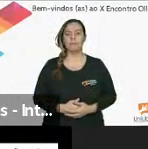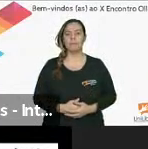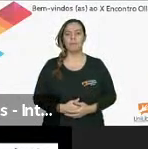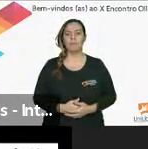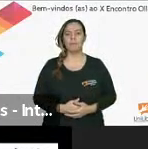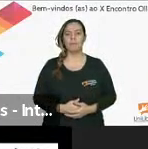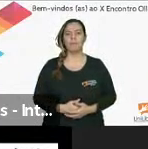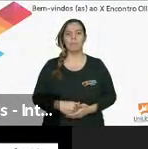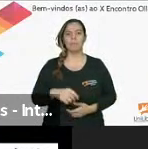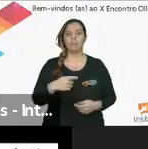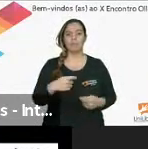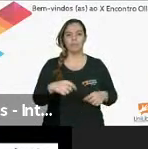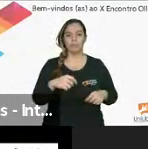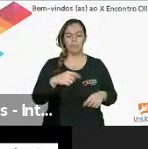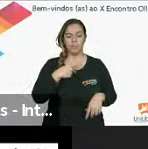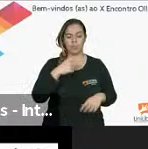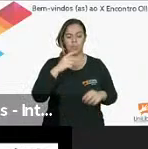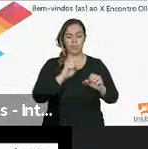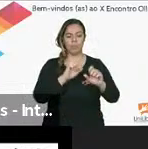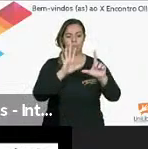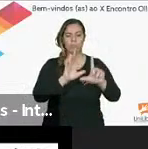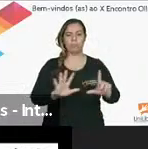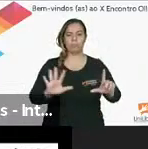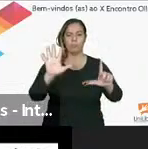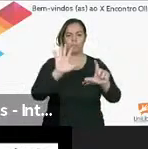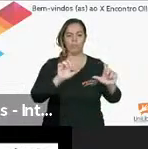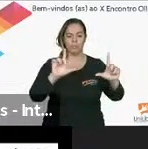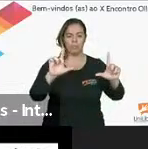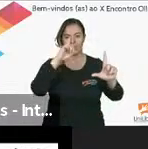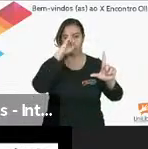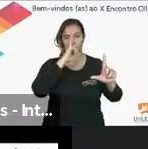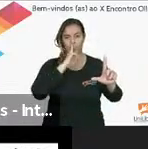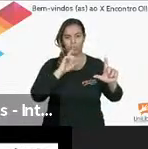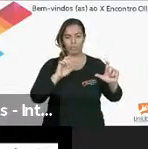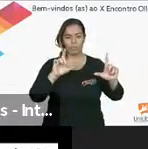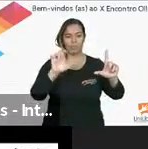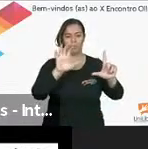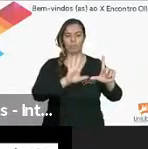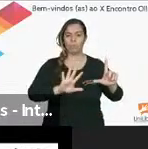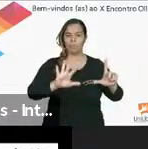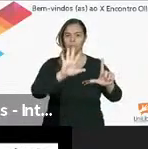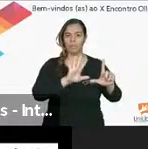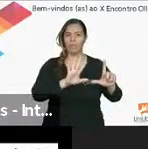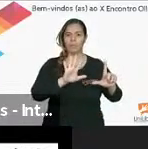acá, en esta caricatura que yo he puesto aquí, que, digamos,